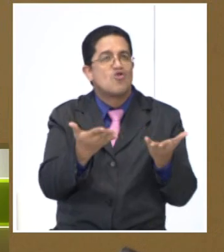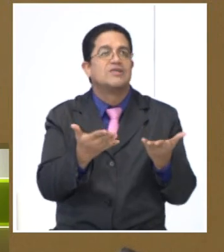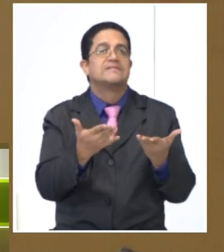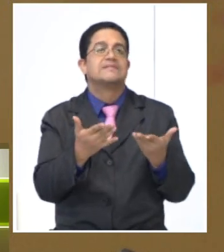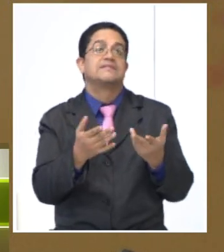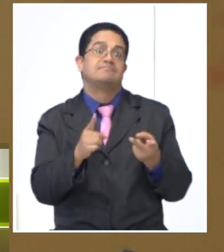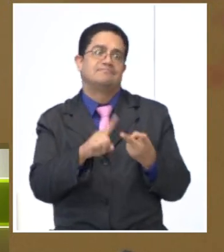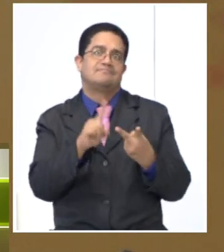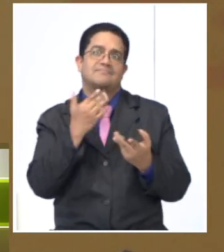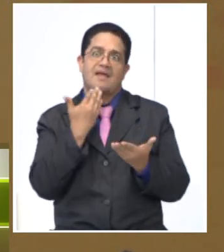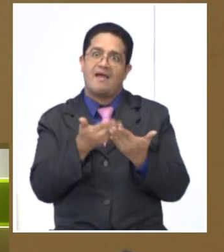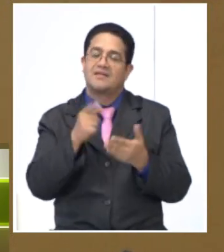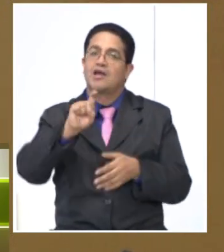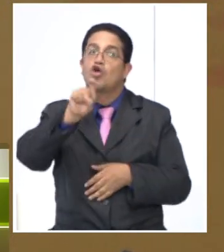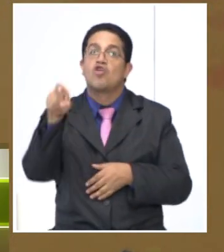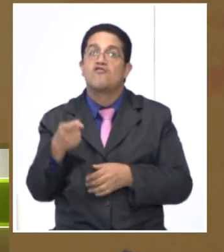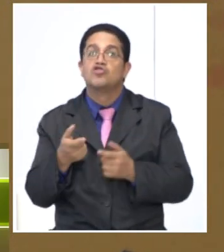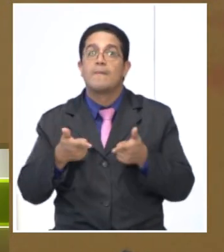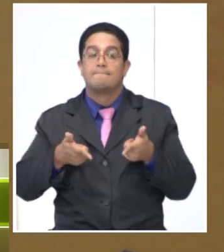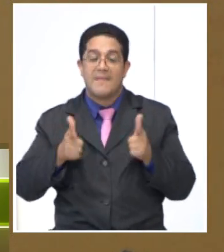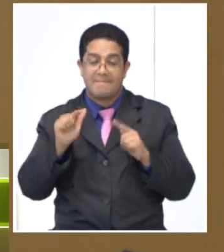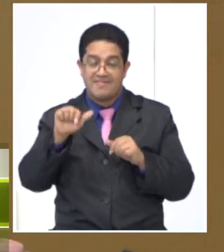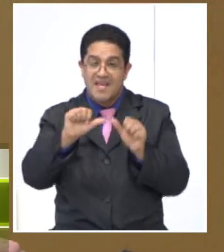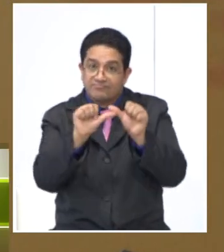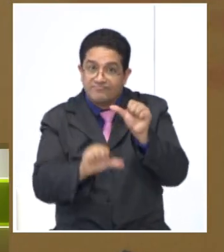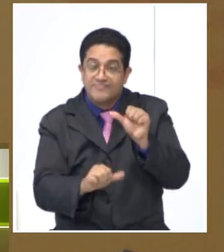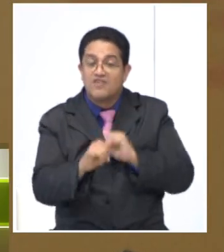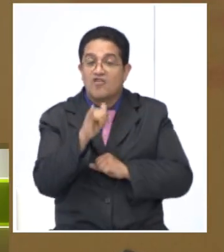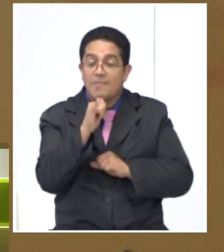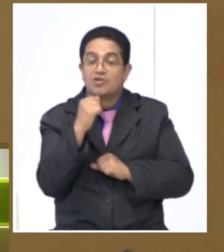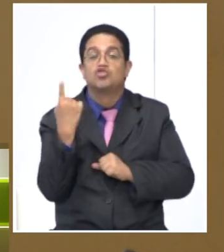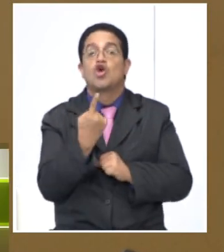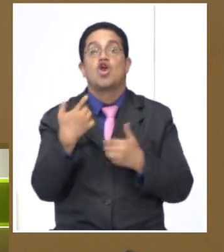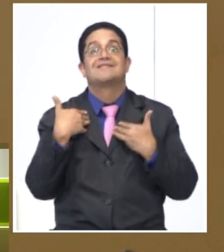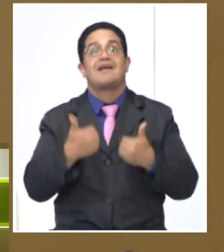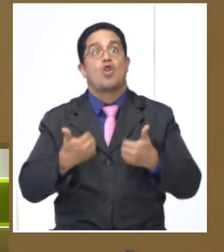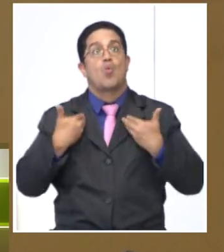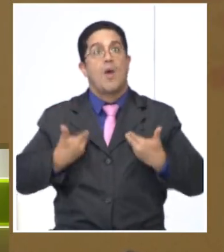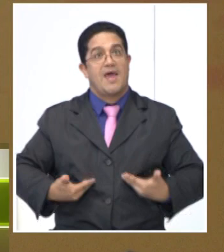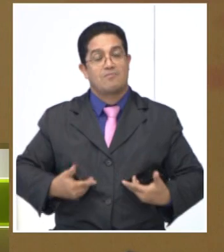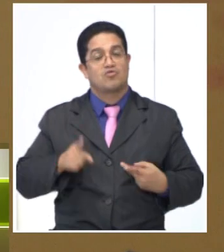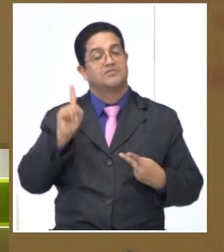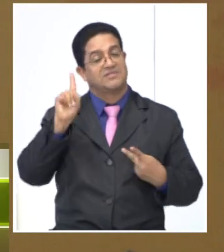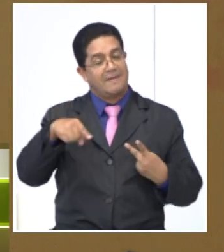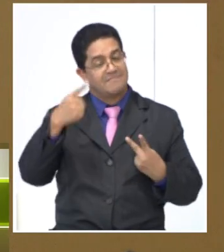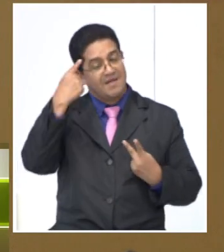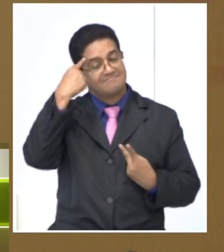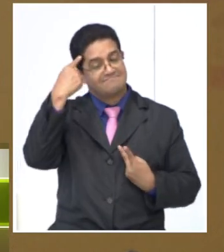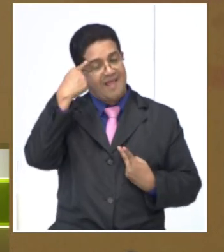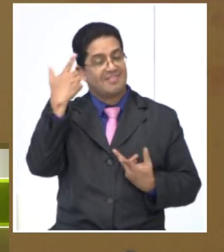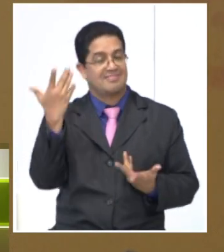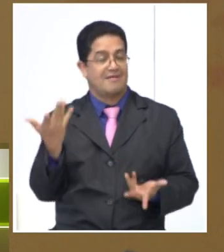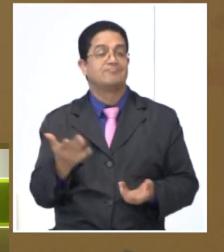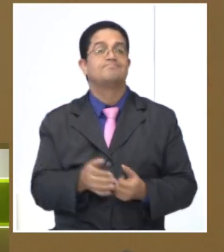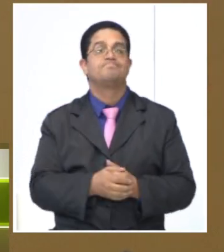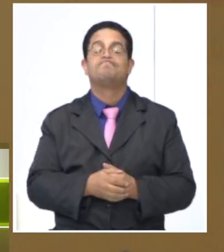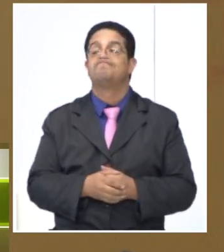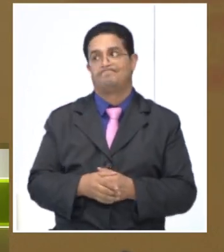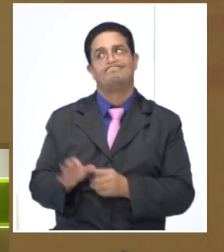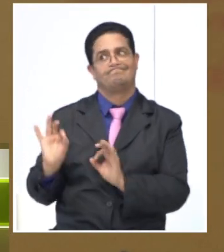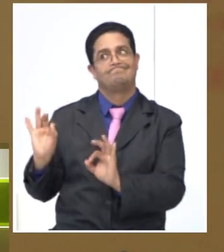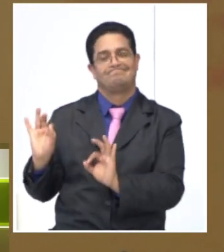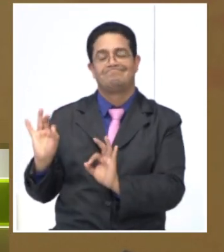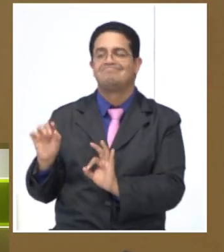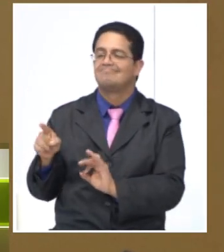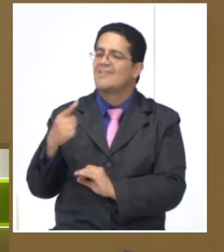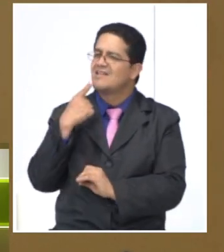a Globovisión por permitir estos espacios que no solamente se habla de la salud física, sino también, como lo acabas de decir, de la salud mental. Por supuesto,